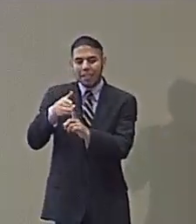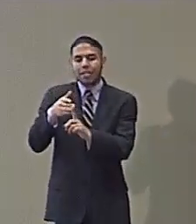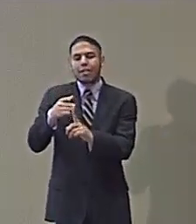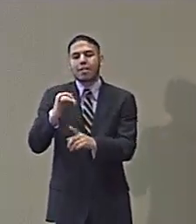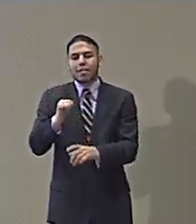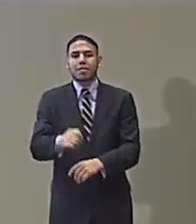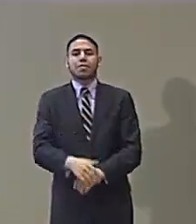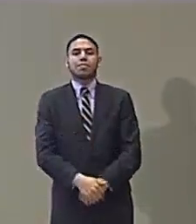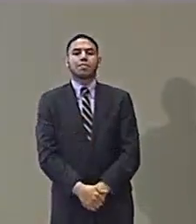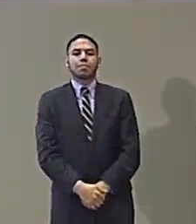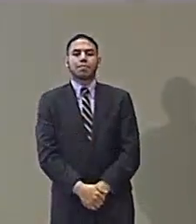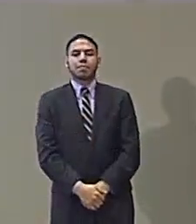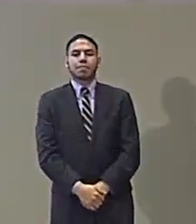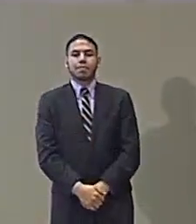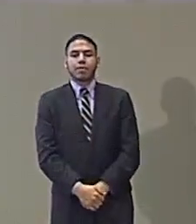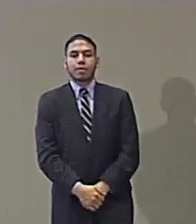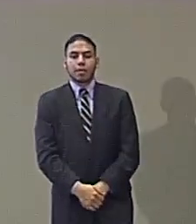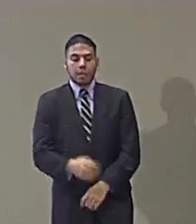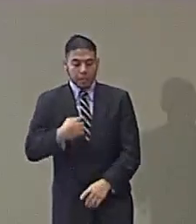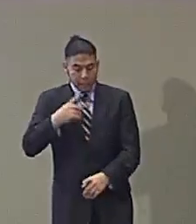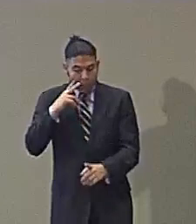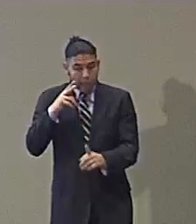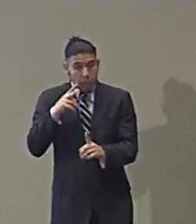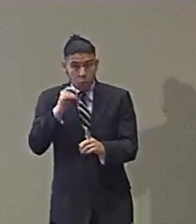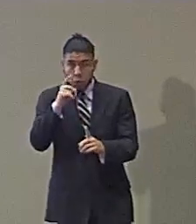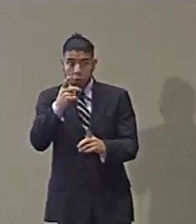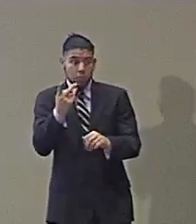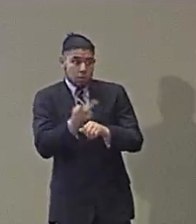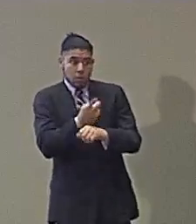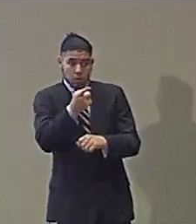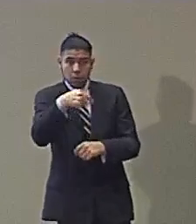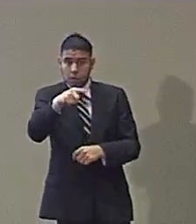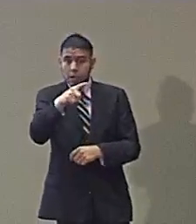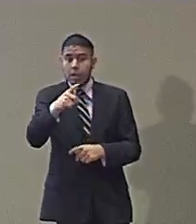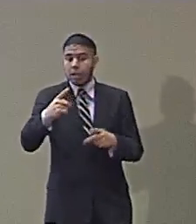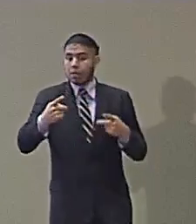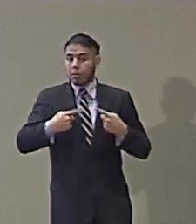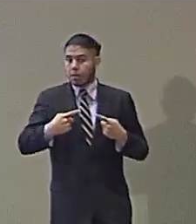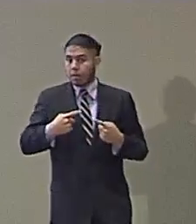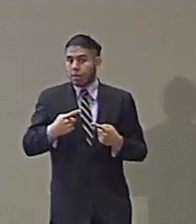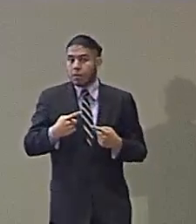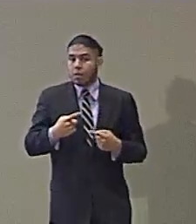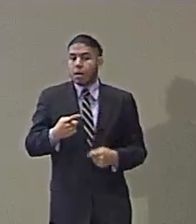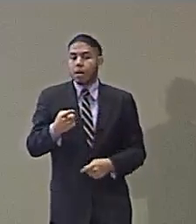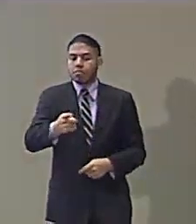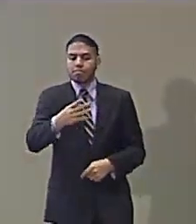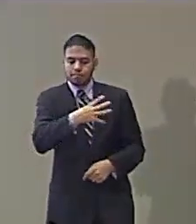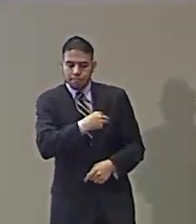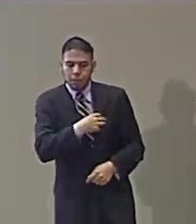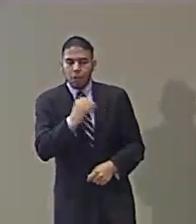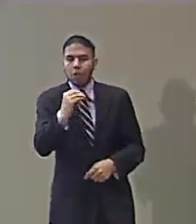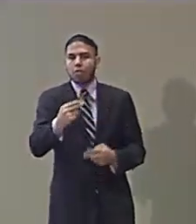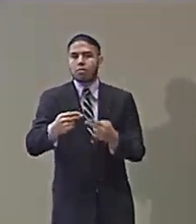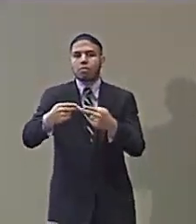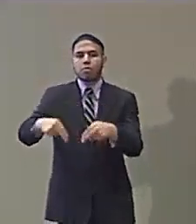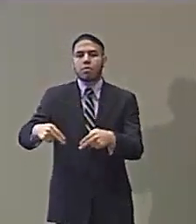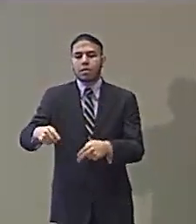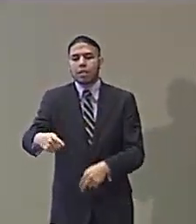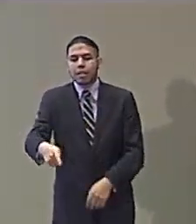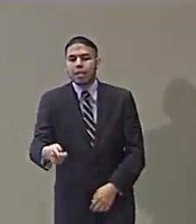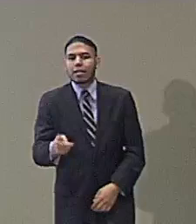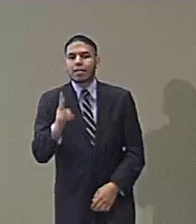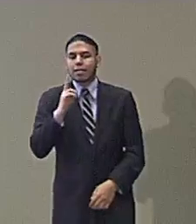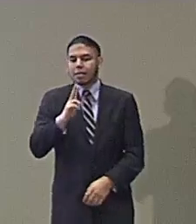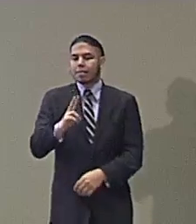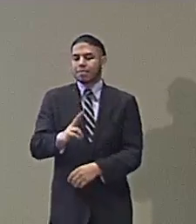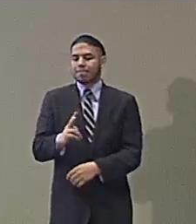tomando eso en cuenta no sé a ustedes les pasan con sus hijos o sus nietos estamos viviendo esa época bueno de